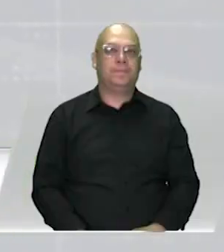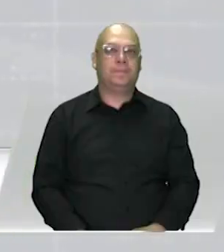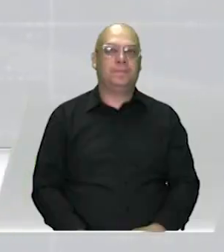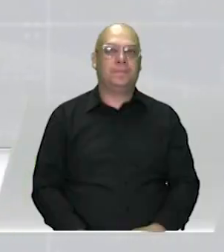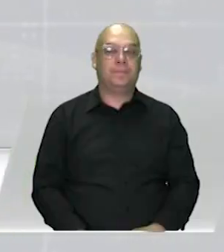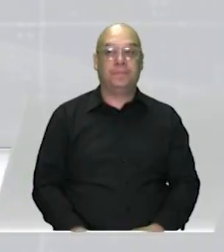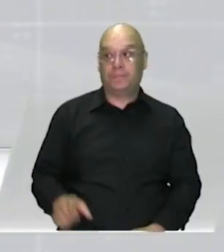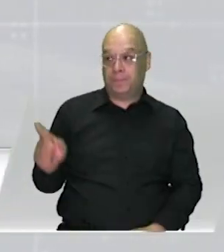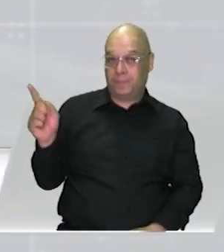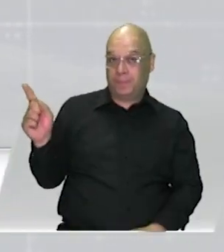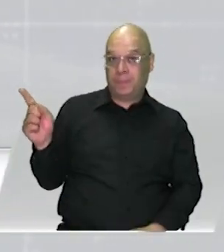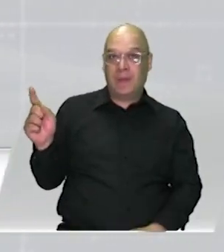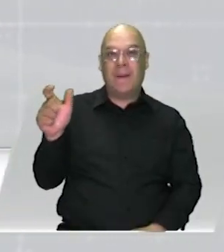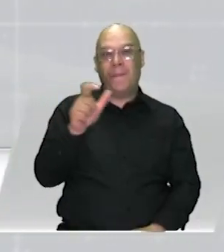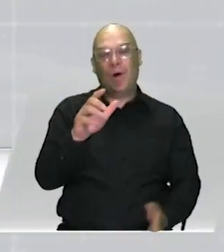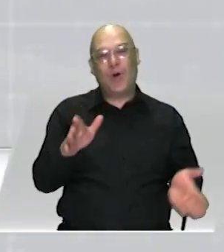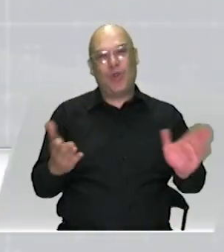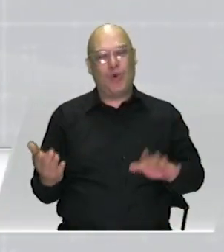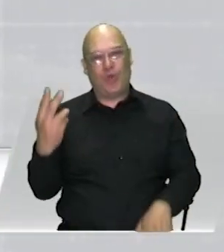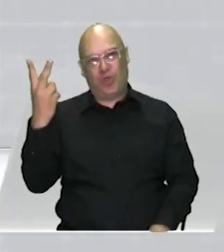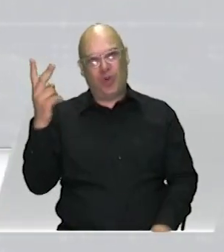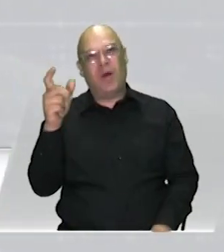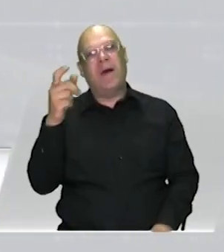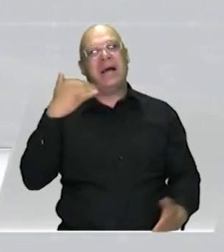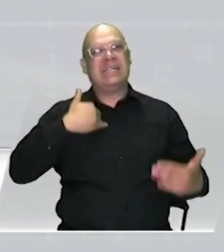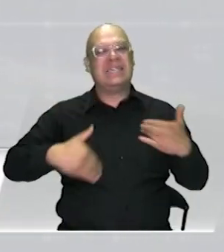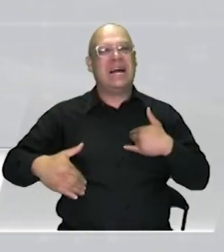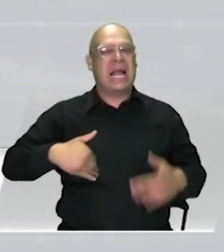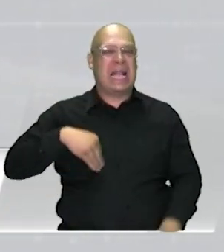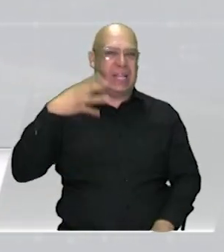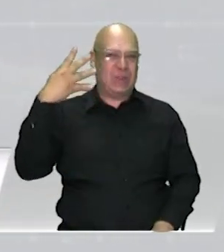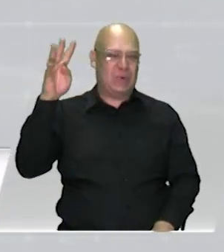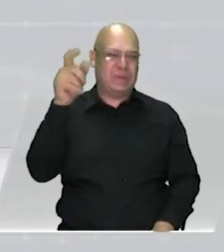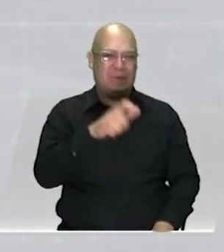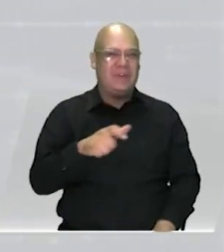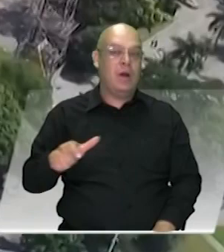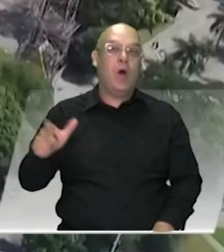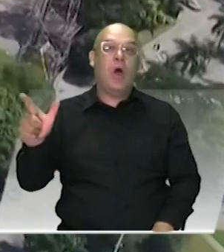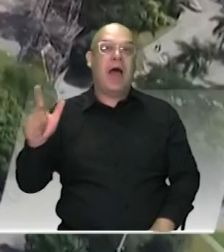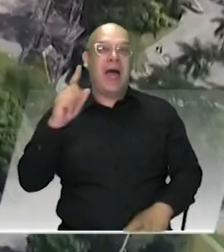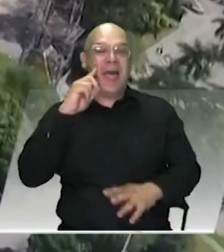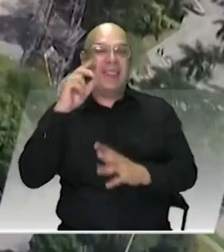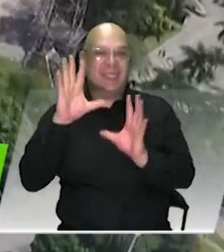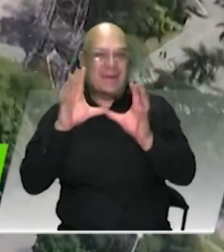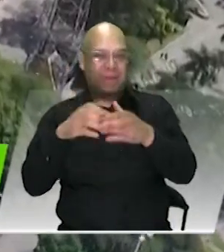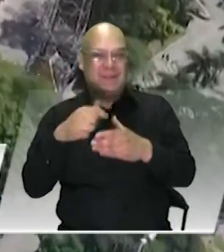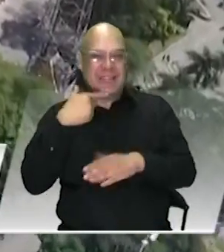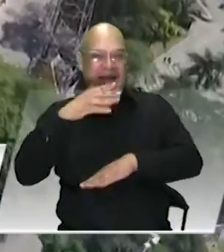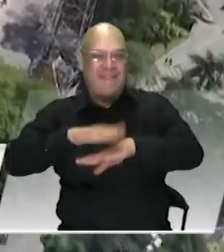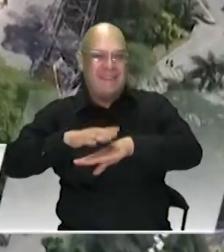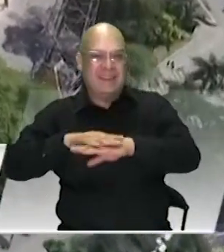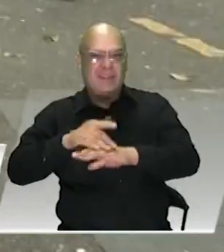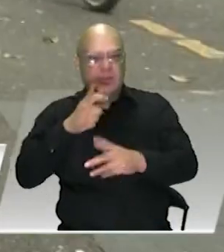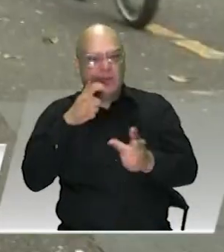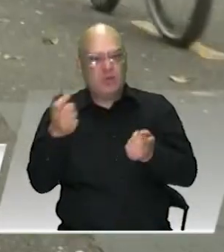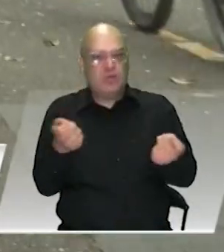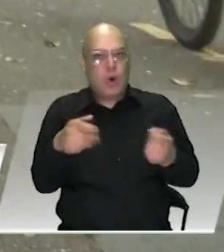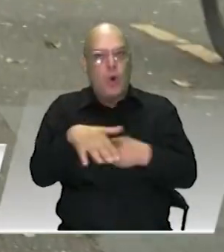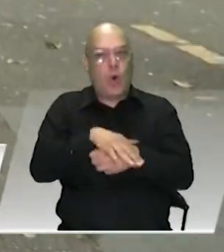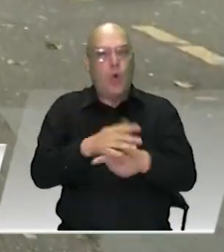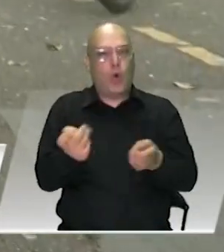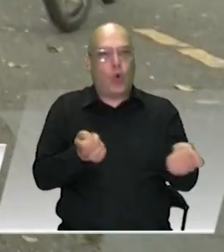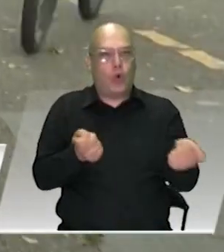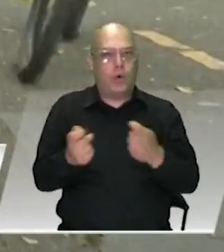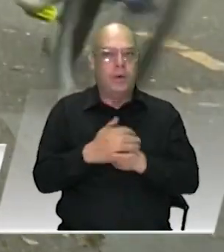El altercado que dejó 2 muertos y 14 heridos llegó a oídos de la Defensoría del Pueblo, entidad que con preocupación pidió medidas que controlen esta situación.